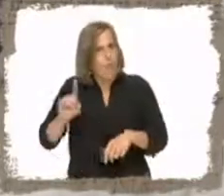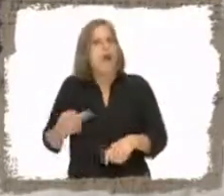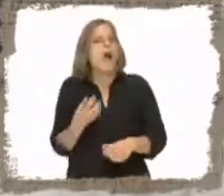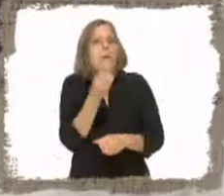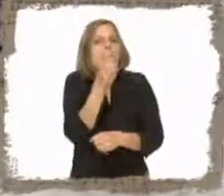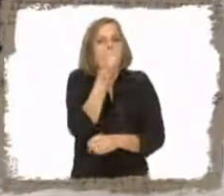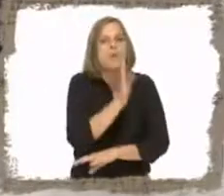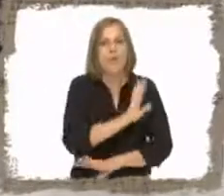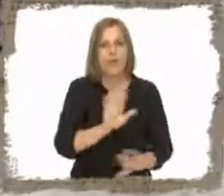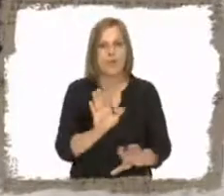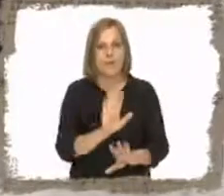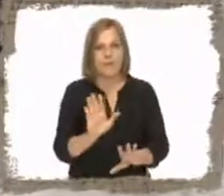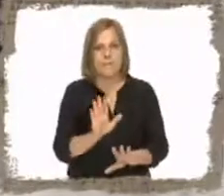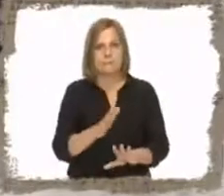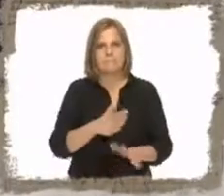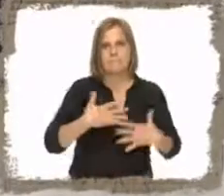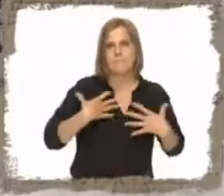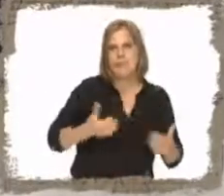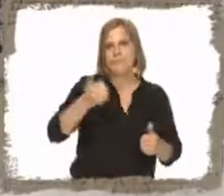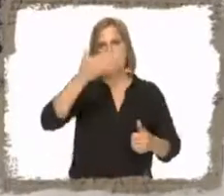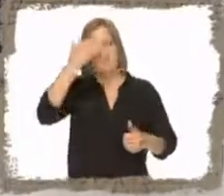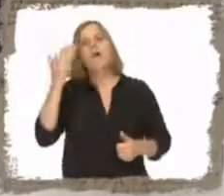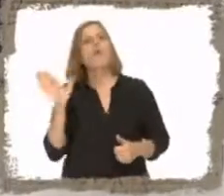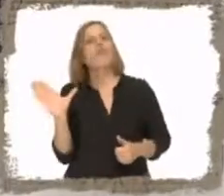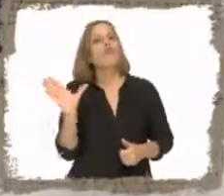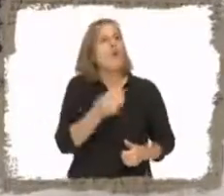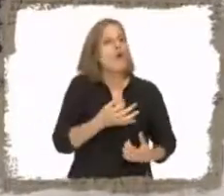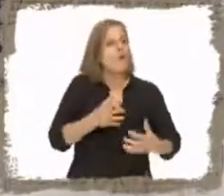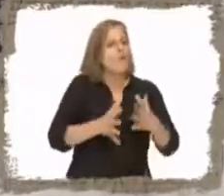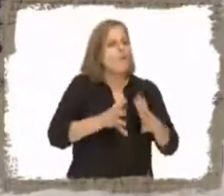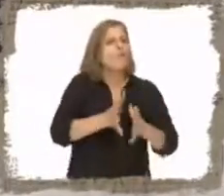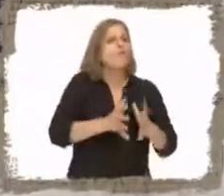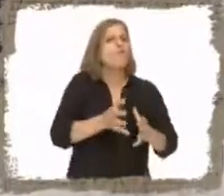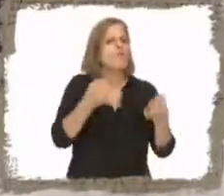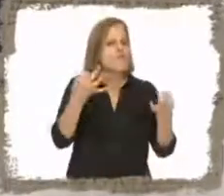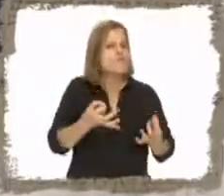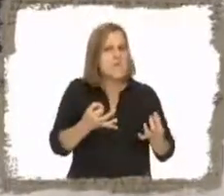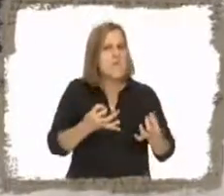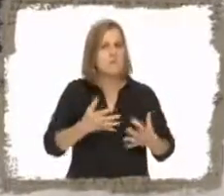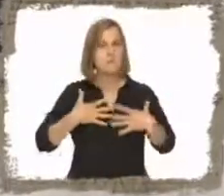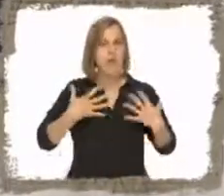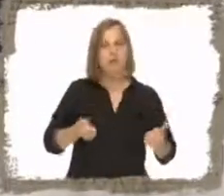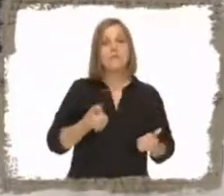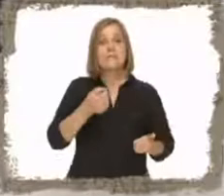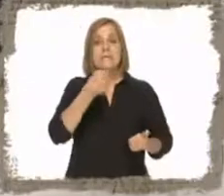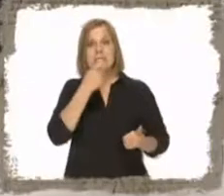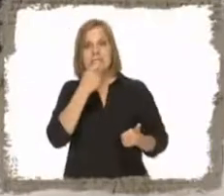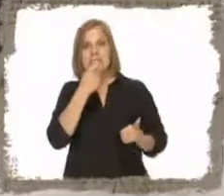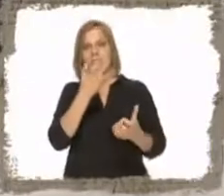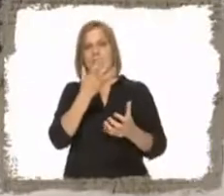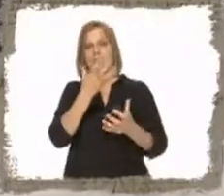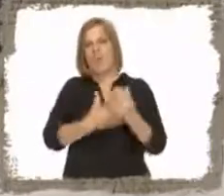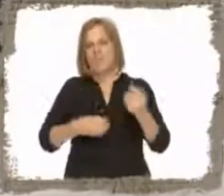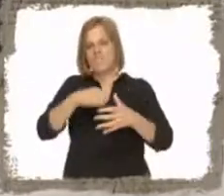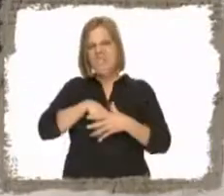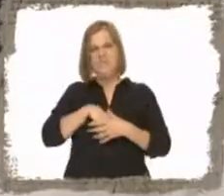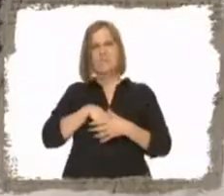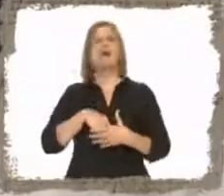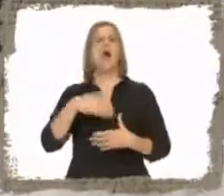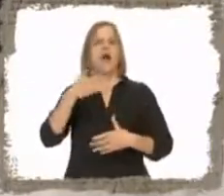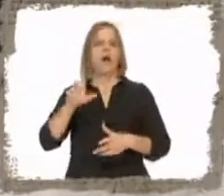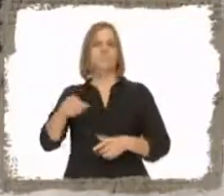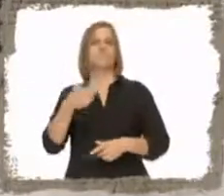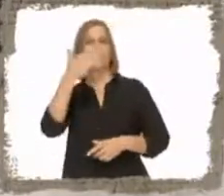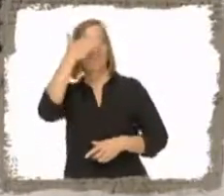causa puramente biológica, la presencia o ausencia de enfermedad. Si todo funciona bien, esta persona está sana, no tiene ninguna falla orgánica, y si no,